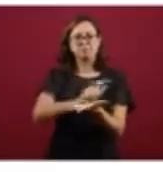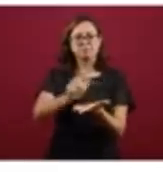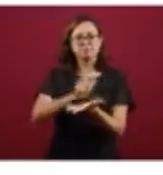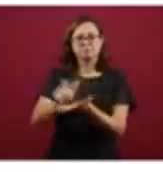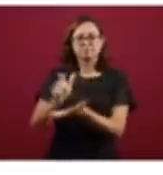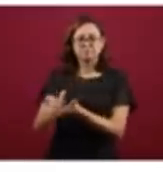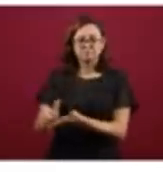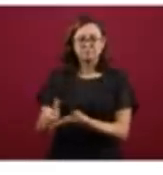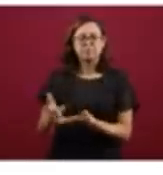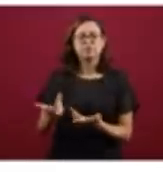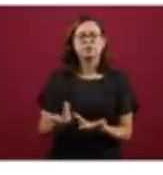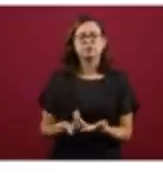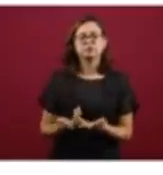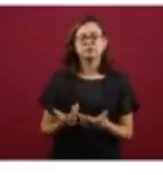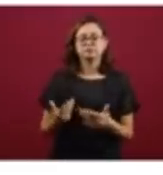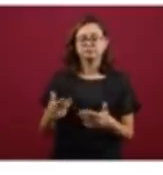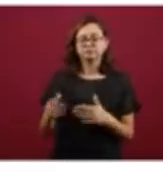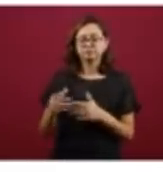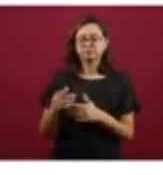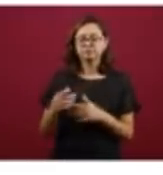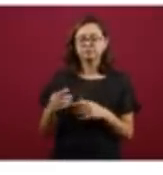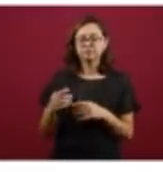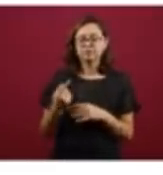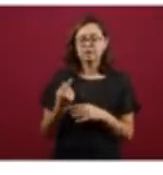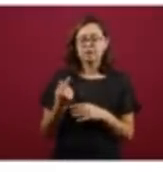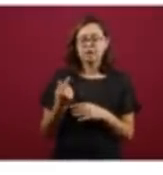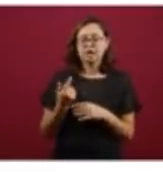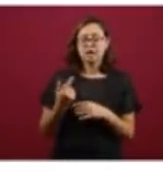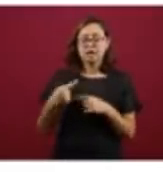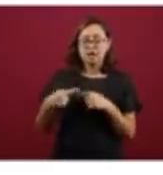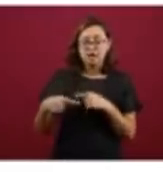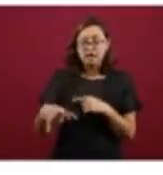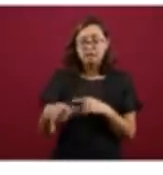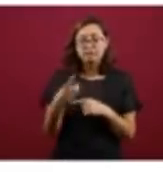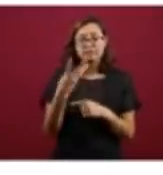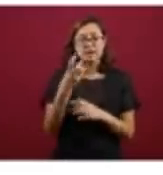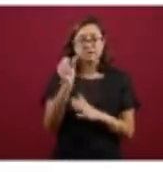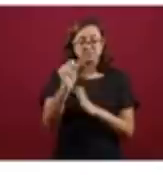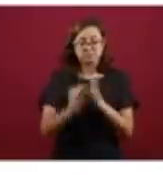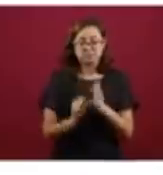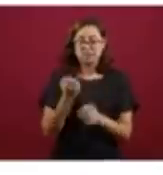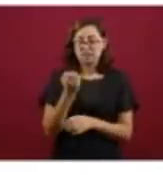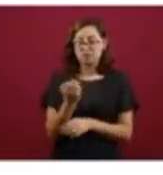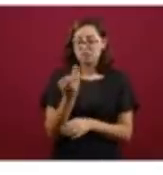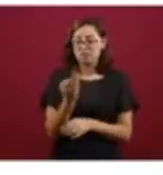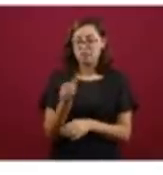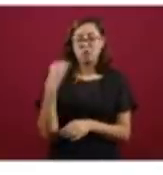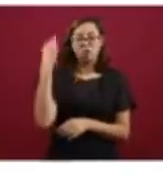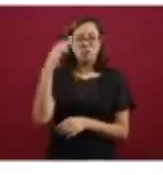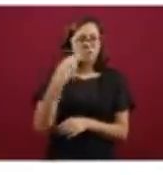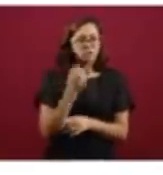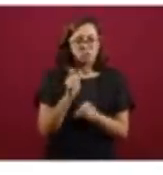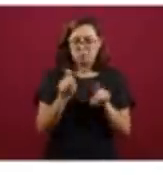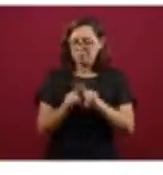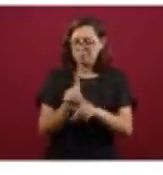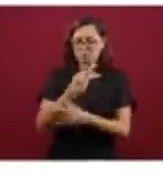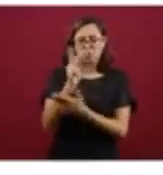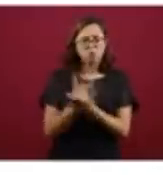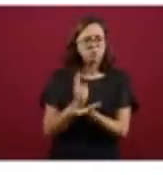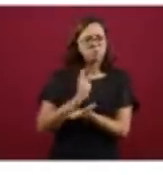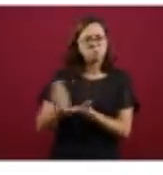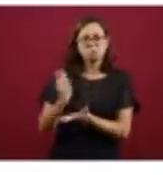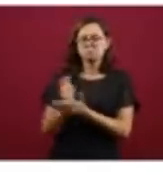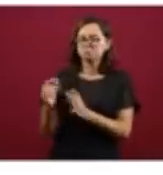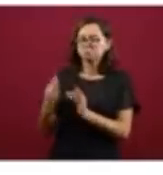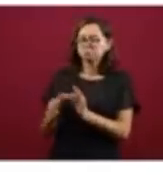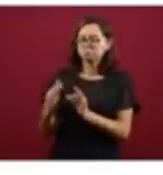Durante los primeros tres meses, el gobierno de la ciudad se hizo cargo del programa como venía funcionando, y a partir del mes de abril